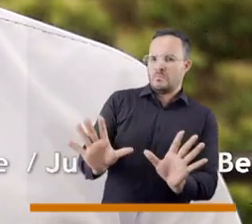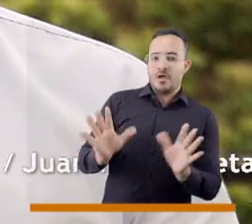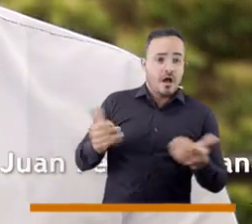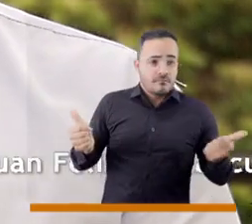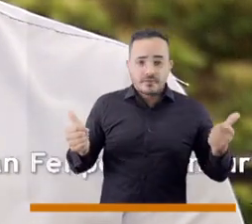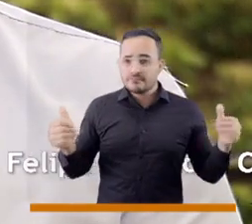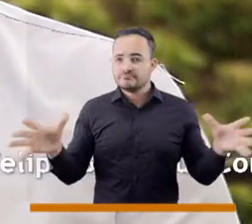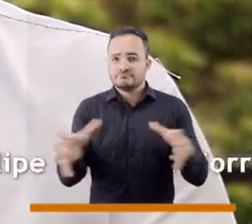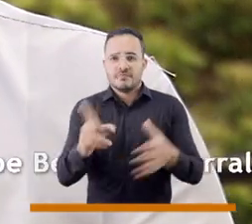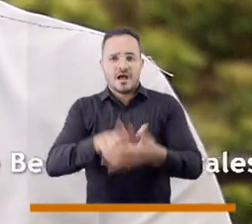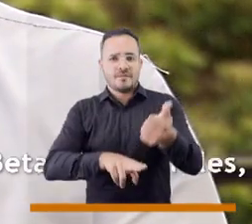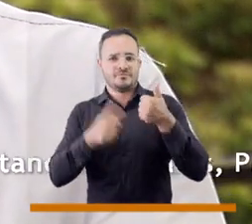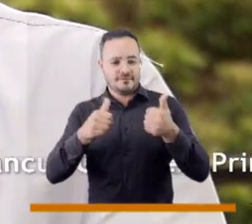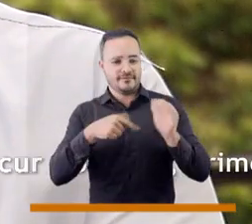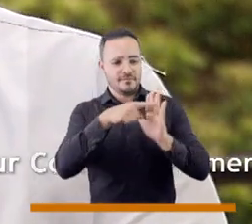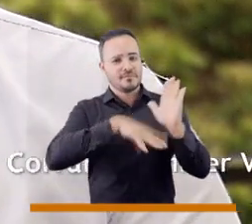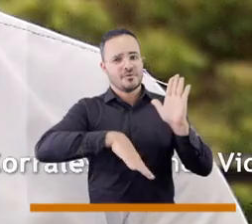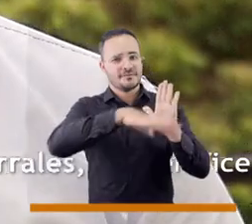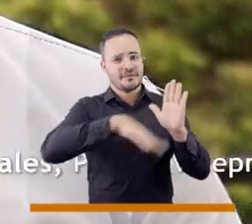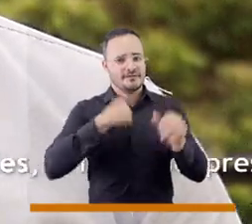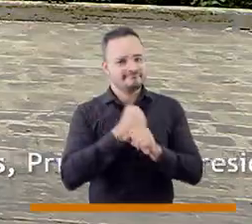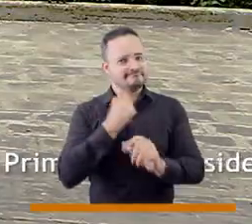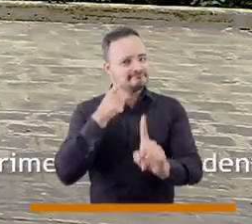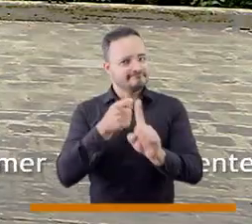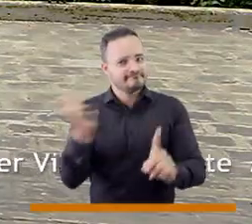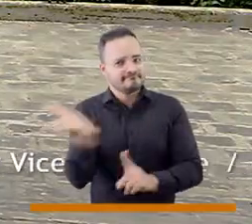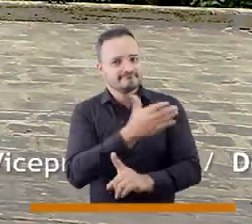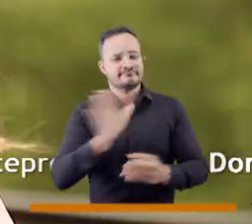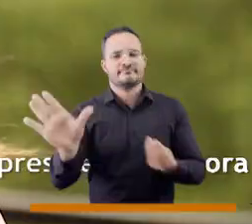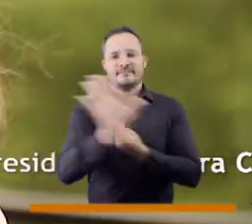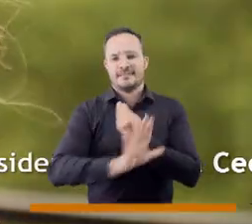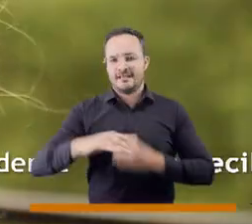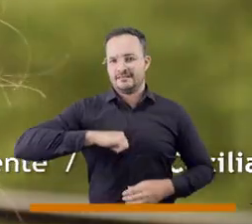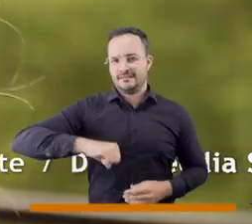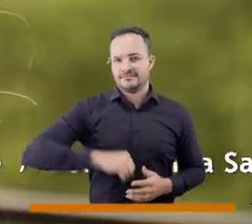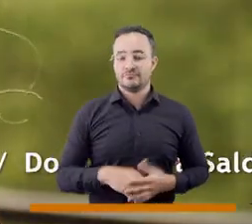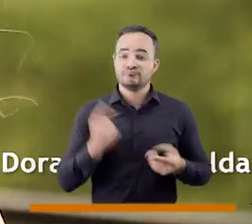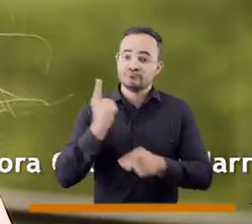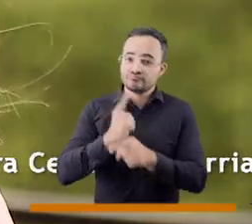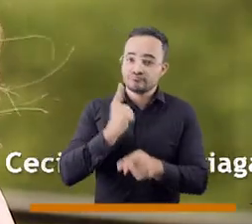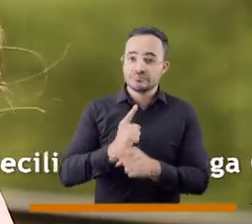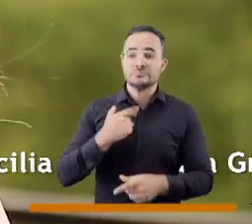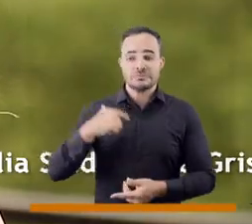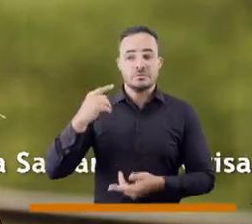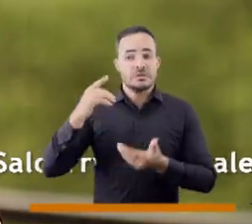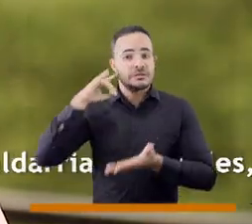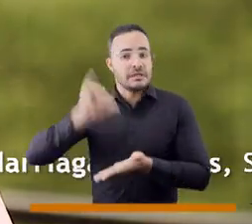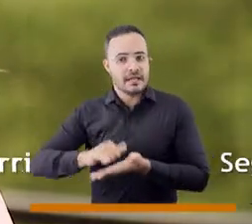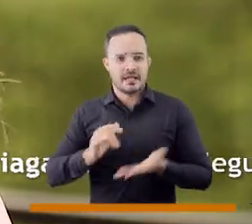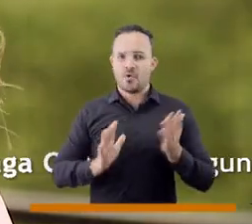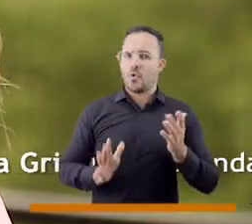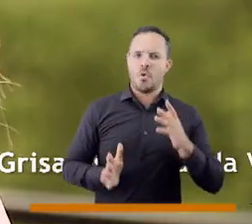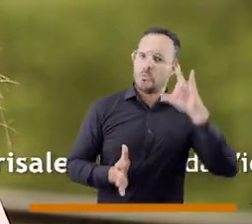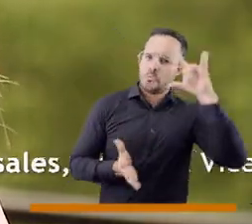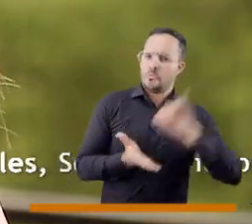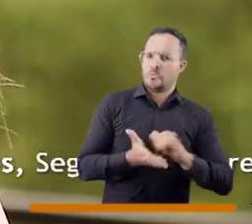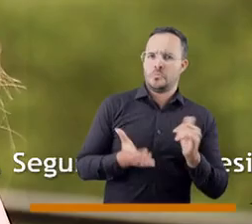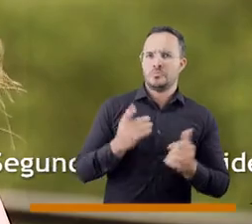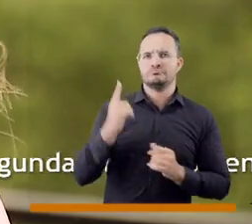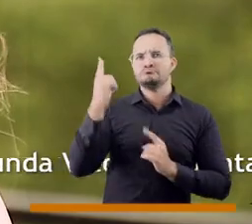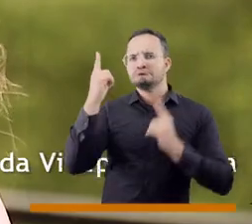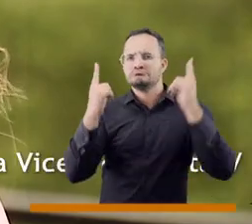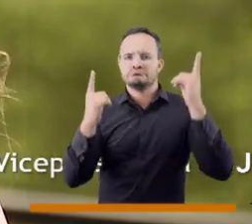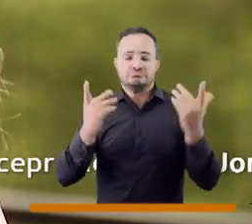pública que viene trabajando en pos de este derecho. Muy bien, el derecho a creer y no creer, todos invitados